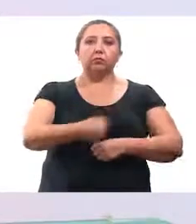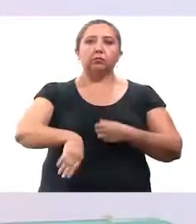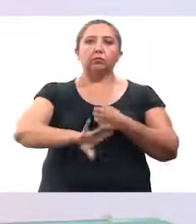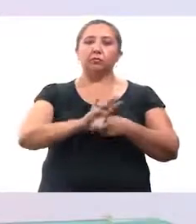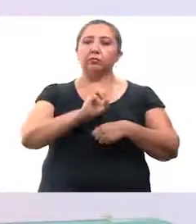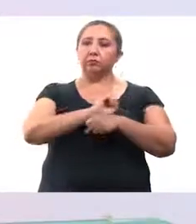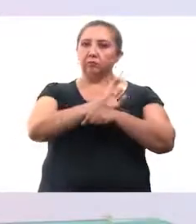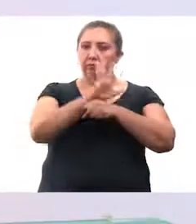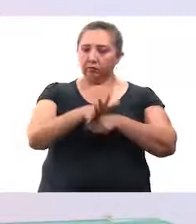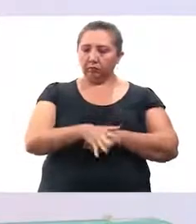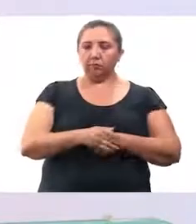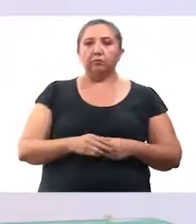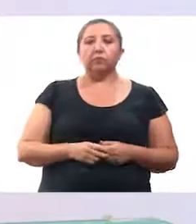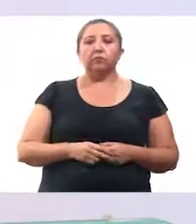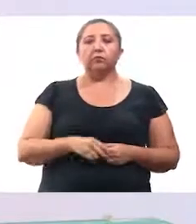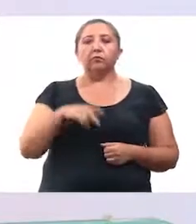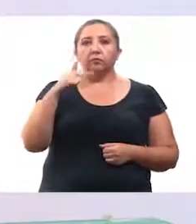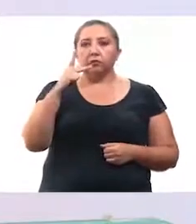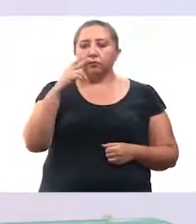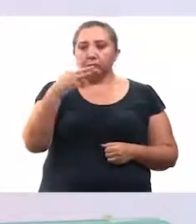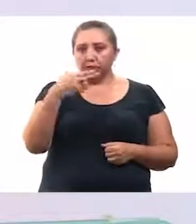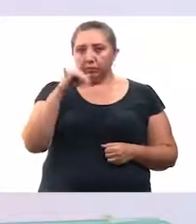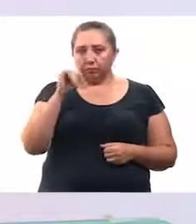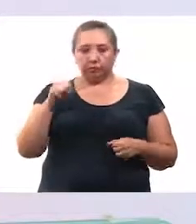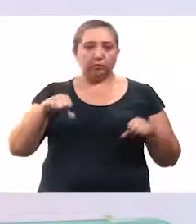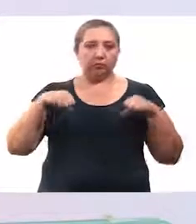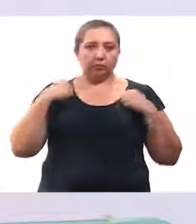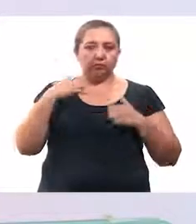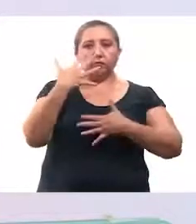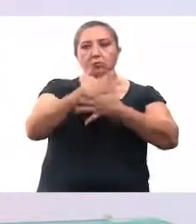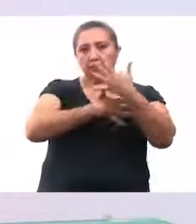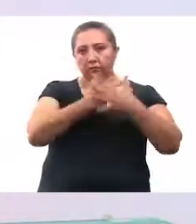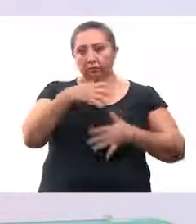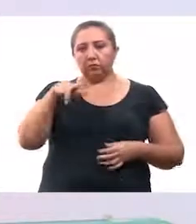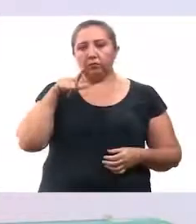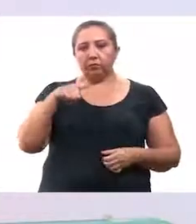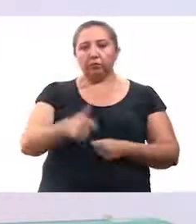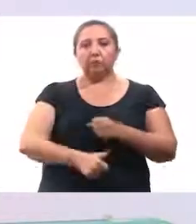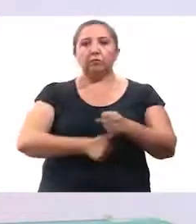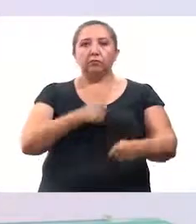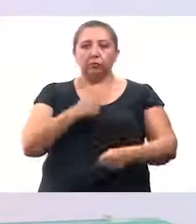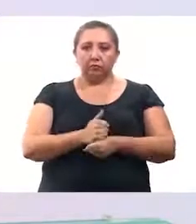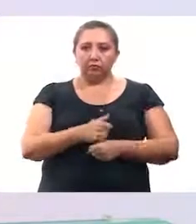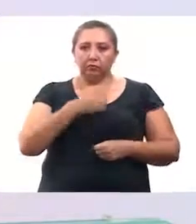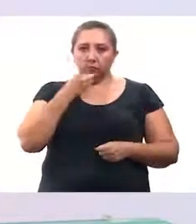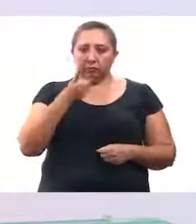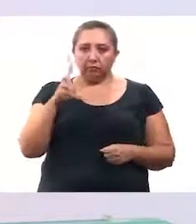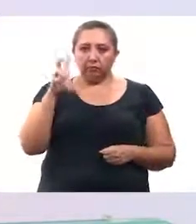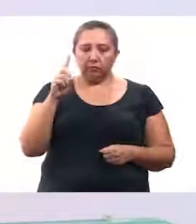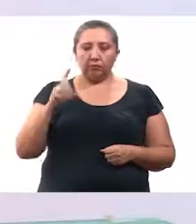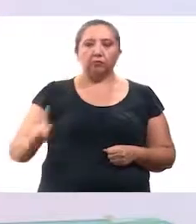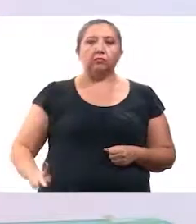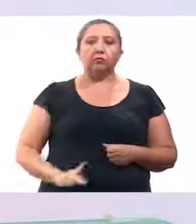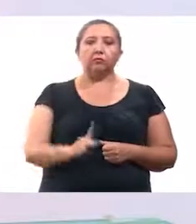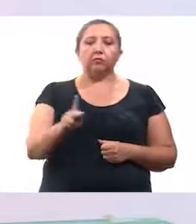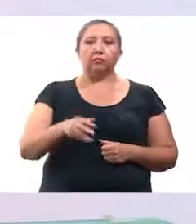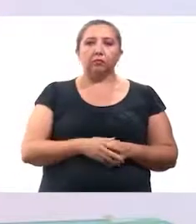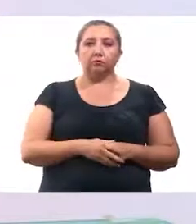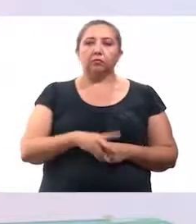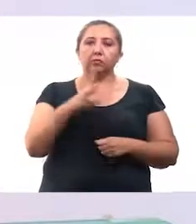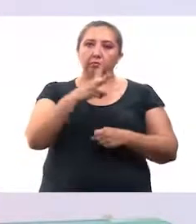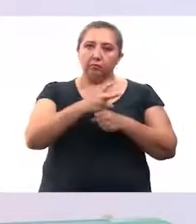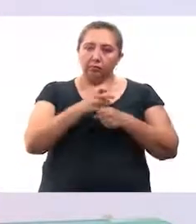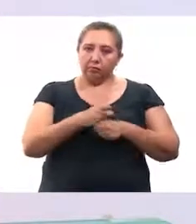el coronavirus de la farmacéutica Pfizer para adolescentes de 15 a 17 años de 30 municipios.